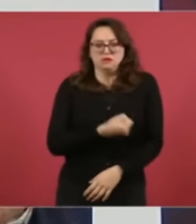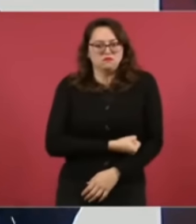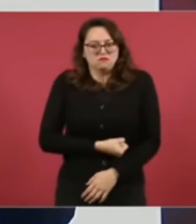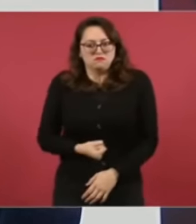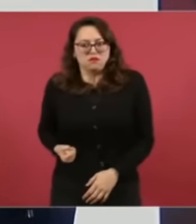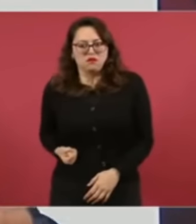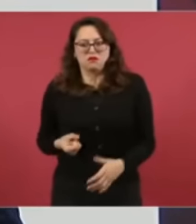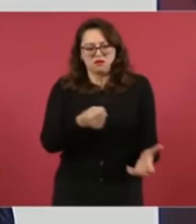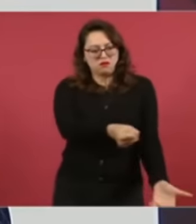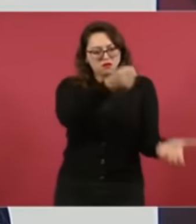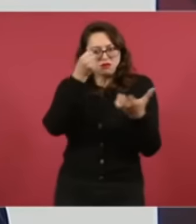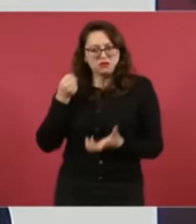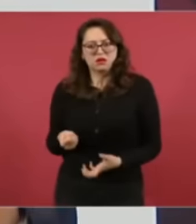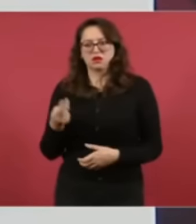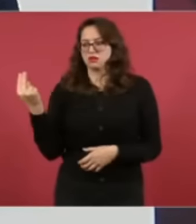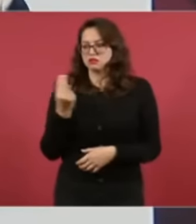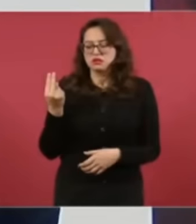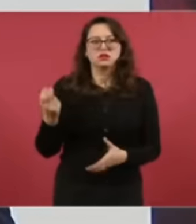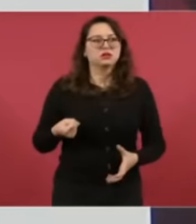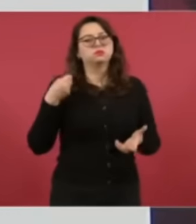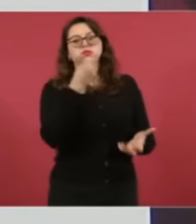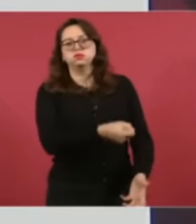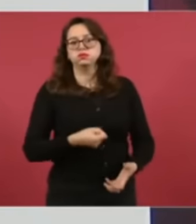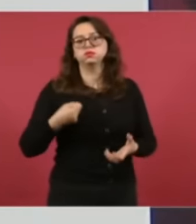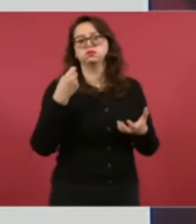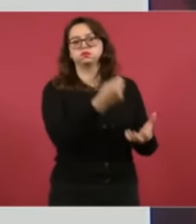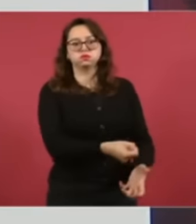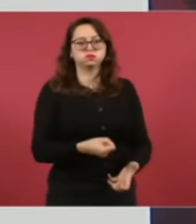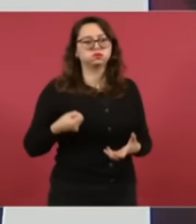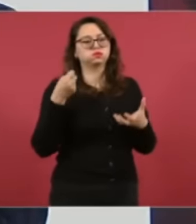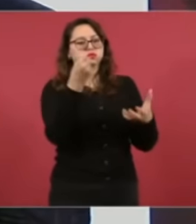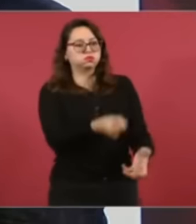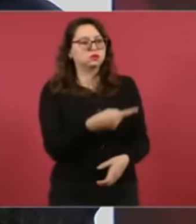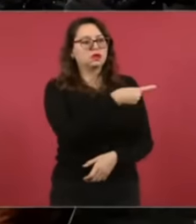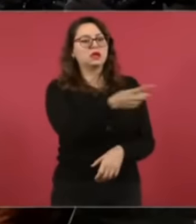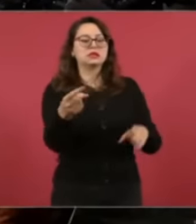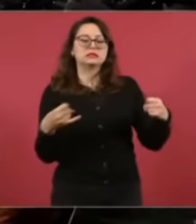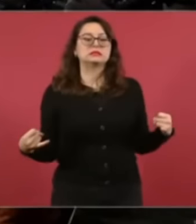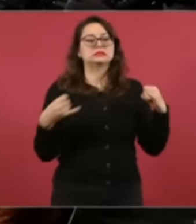porque no vamos a seguir manteniendo esos organismos